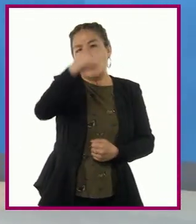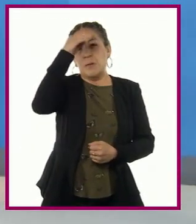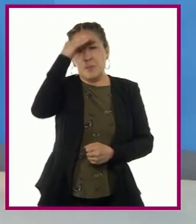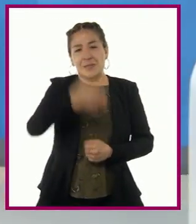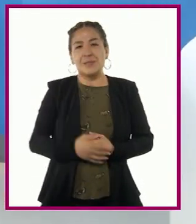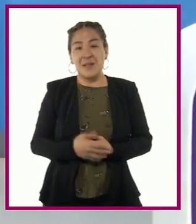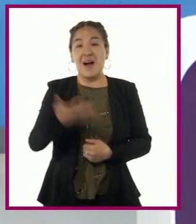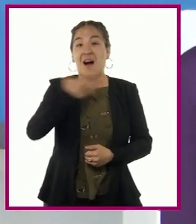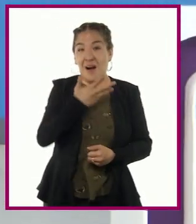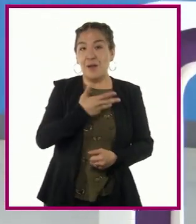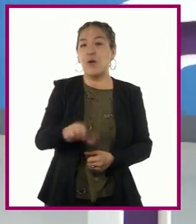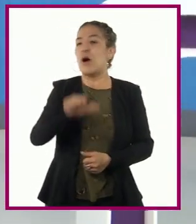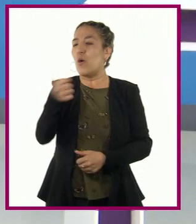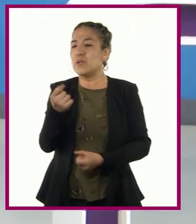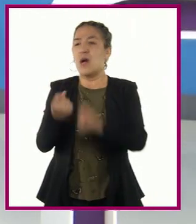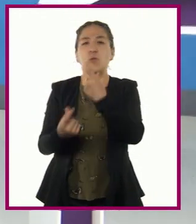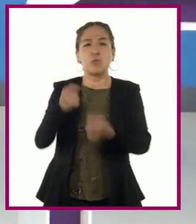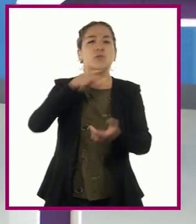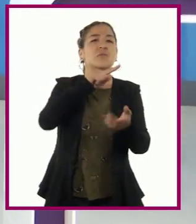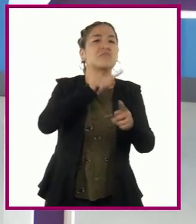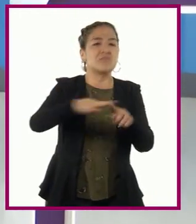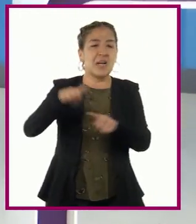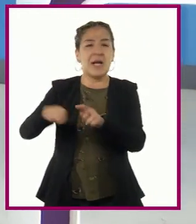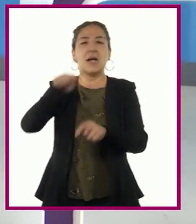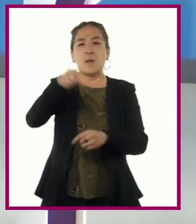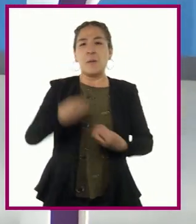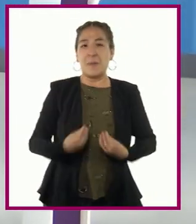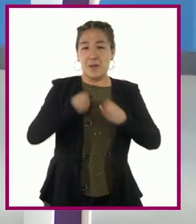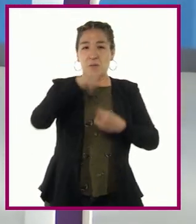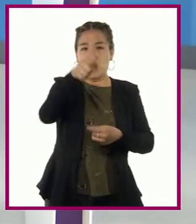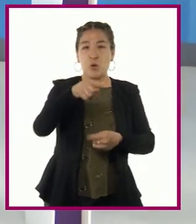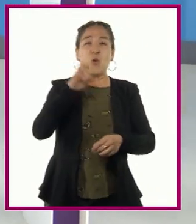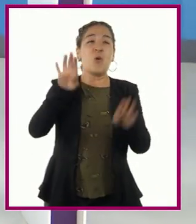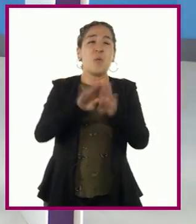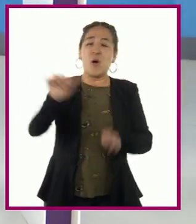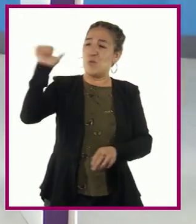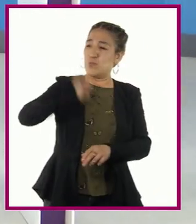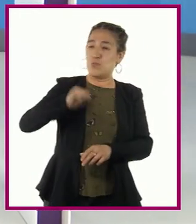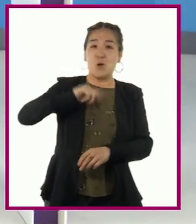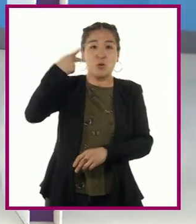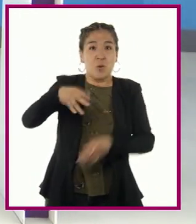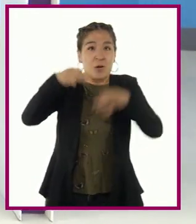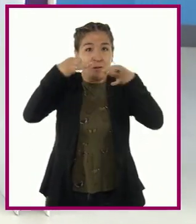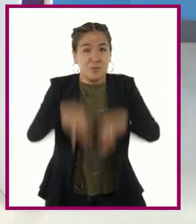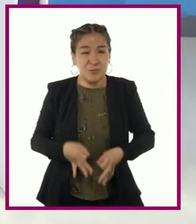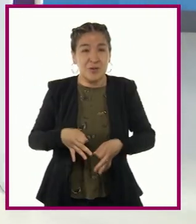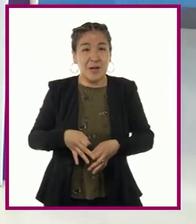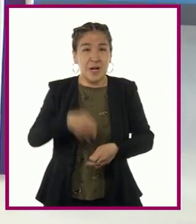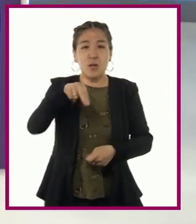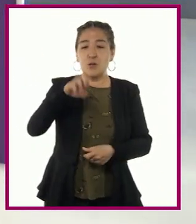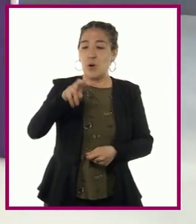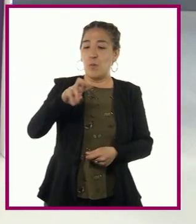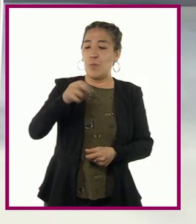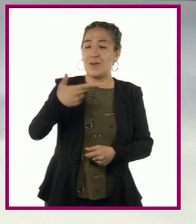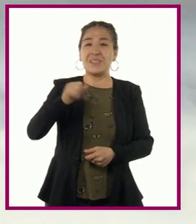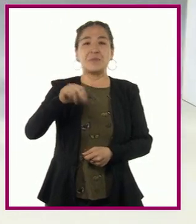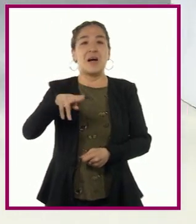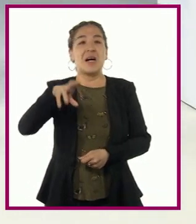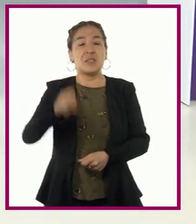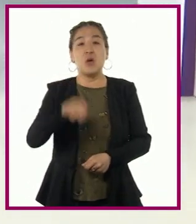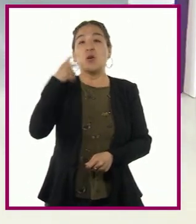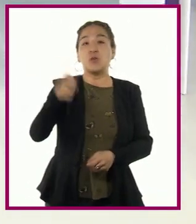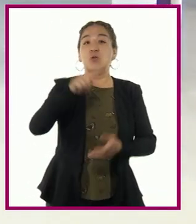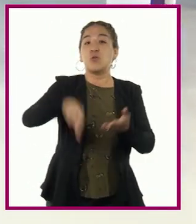si algunos elementos del lugar donde viven tienen origen en el periodo novohispano y si las problemáticas o mejoras de las